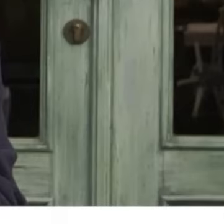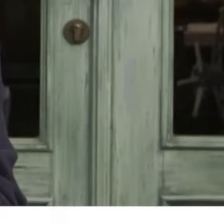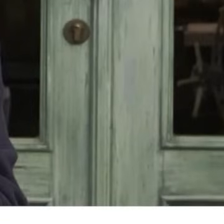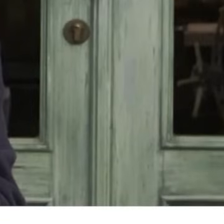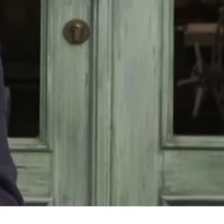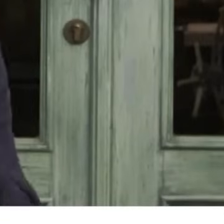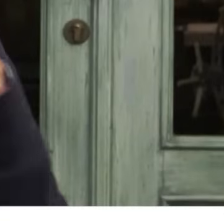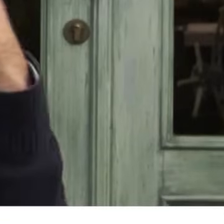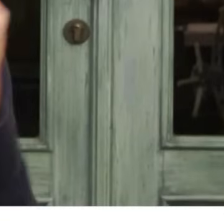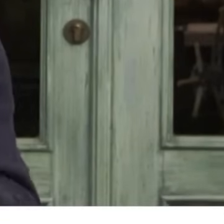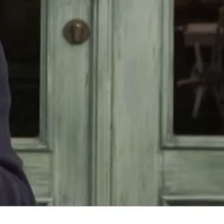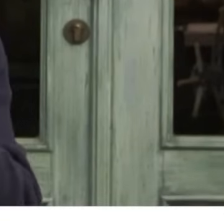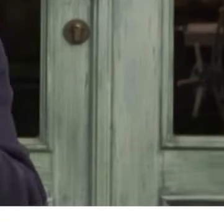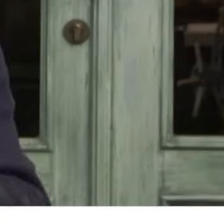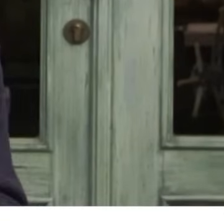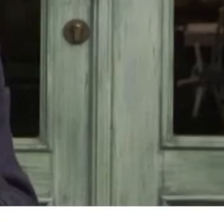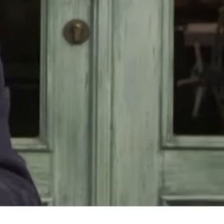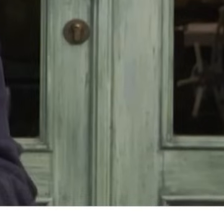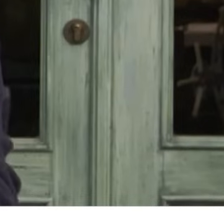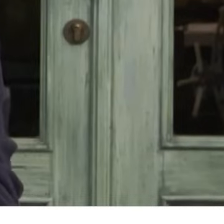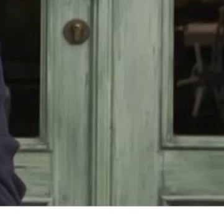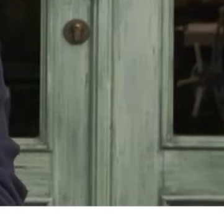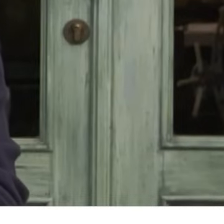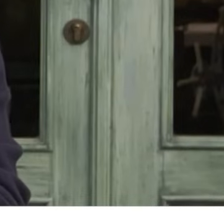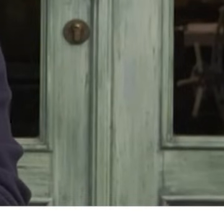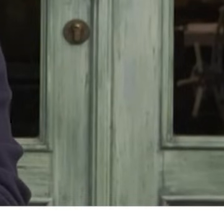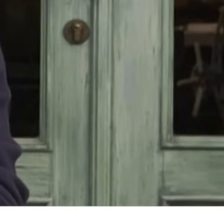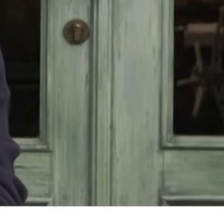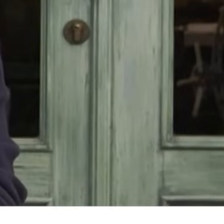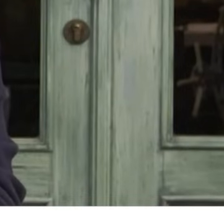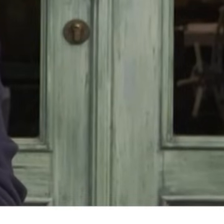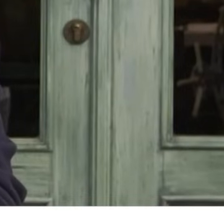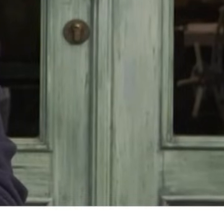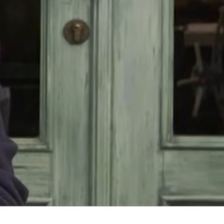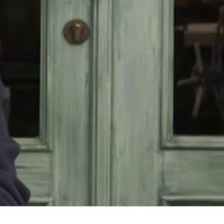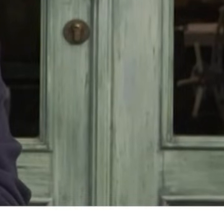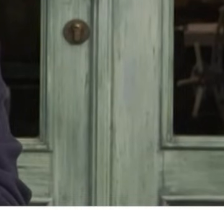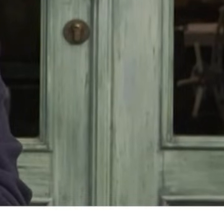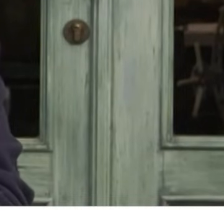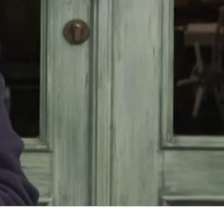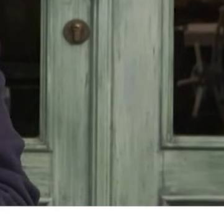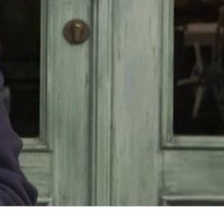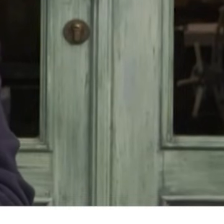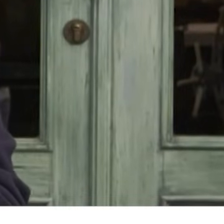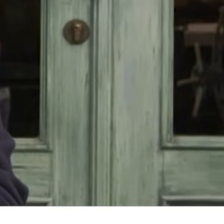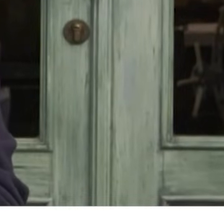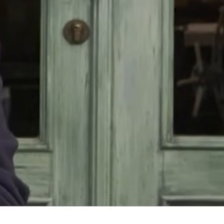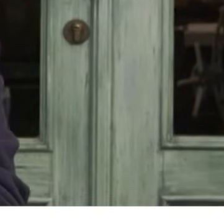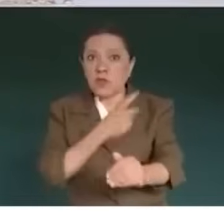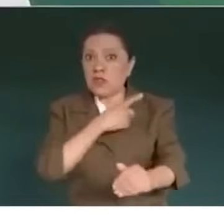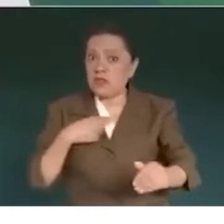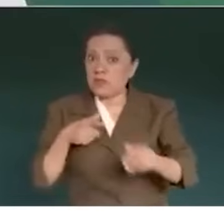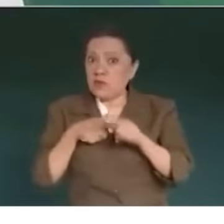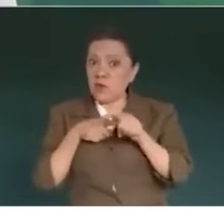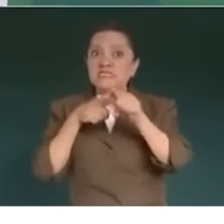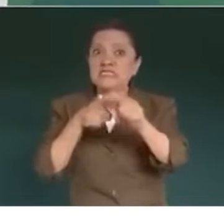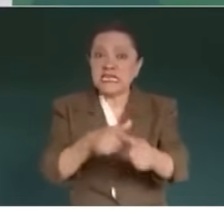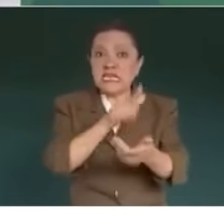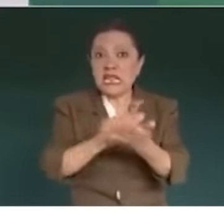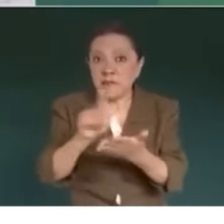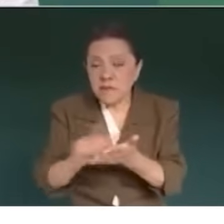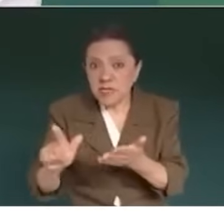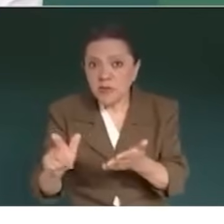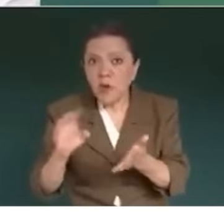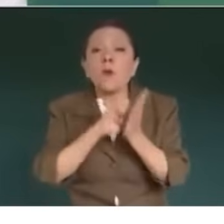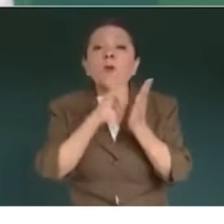Vamos a ver cómo hasta García Luna tiene que ver ya con la Suprema Corte y regresamos a revisar este tema. Vamos a verlo. Ahora me entero, por